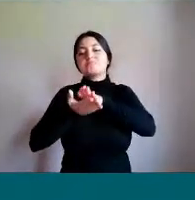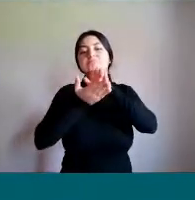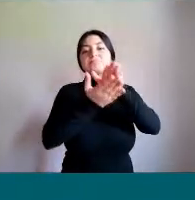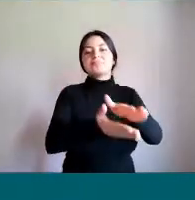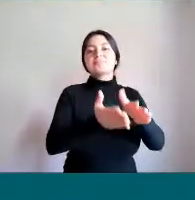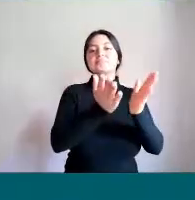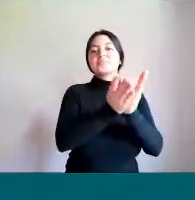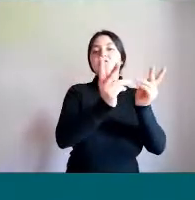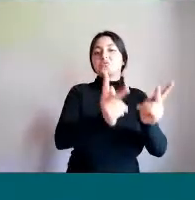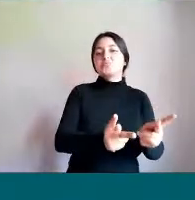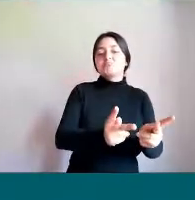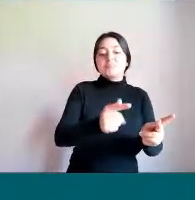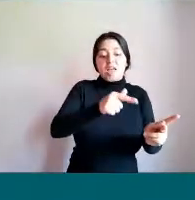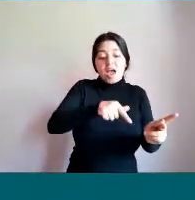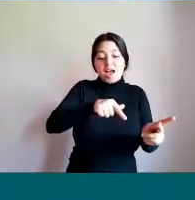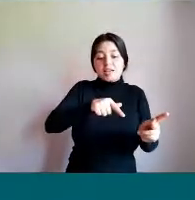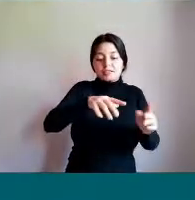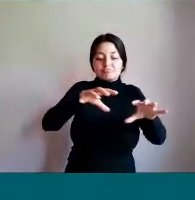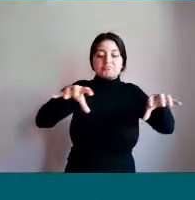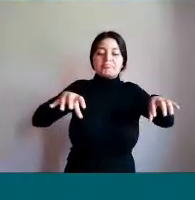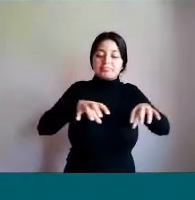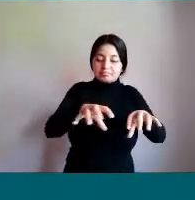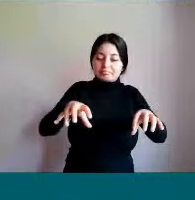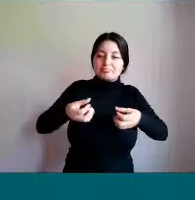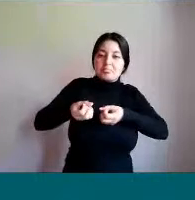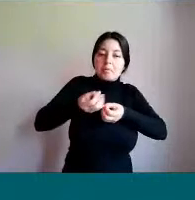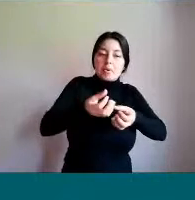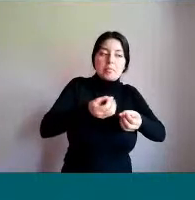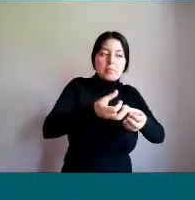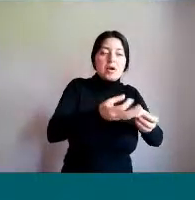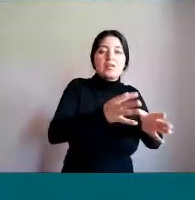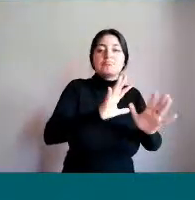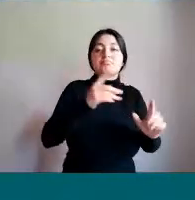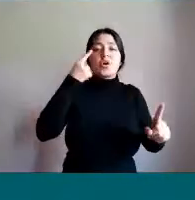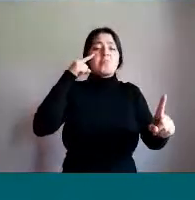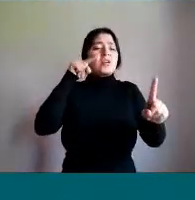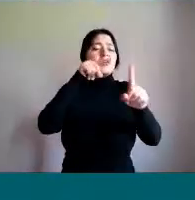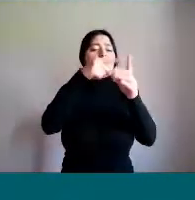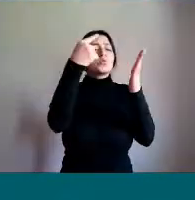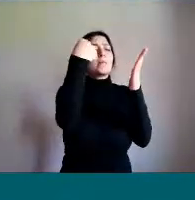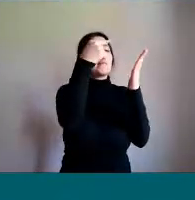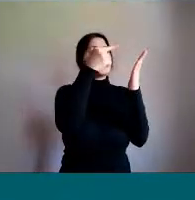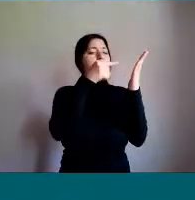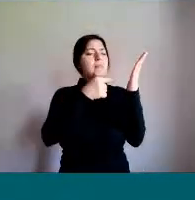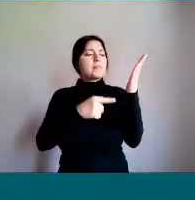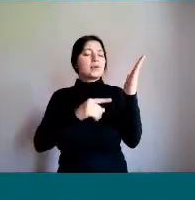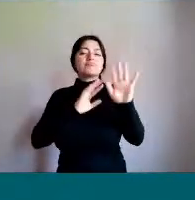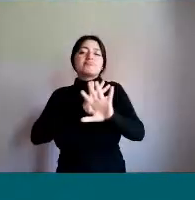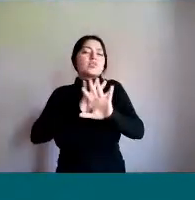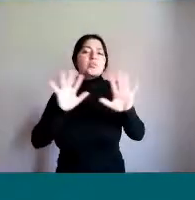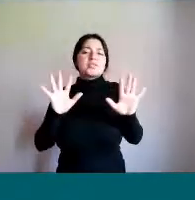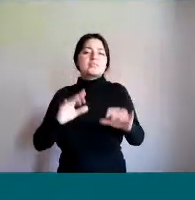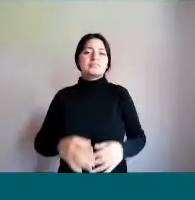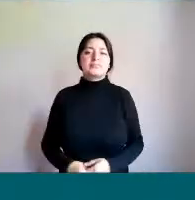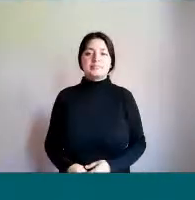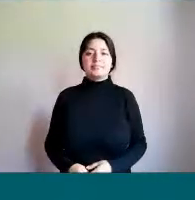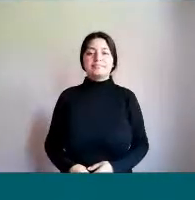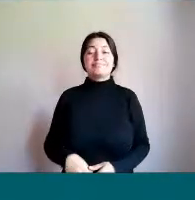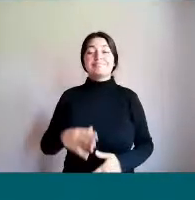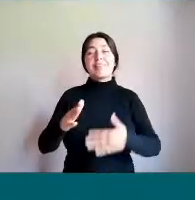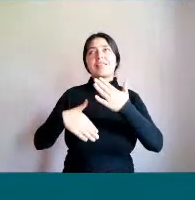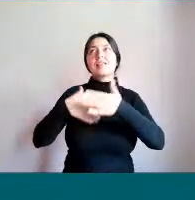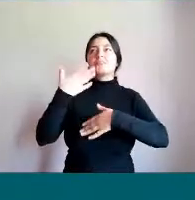y a partir de ahí yo generaba actividades que pudieran alcanzar estos objetivos. Y lo que me di cuenta es que yo de alguna manera tenía que tener un